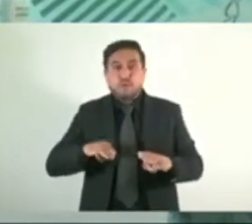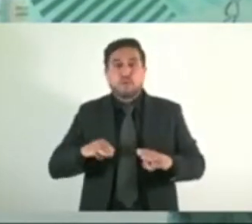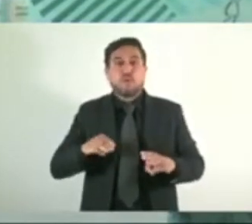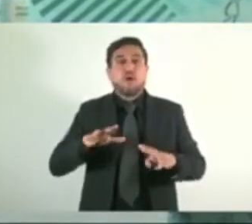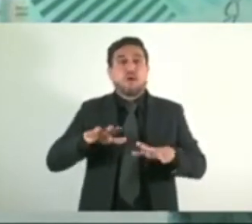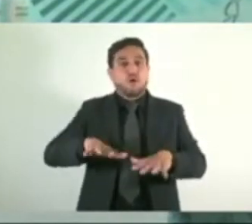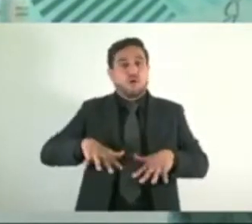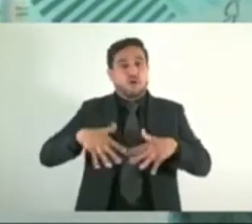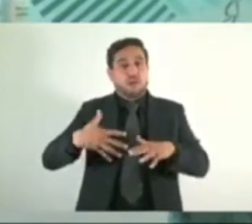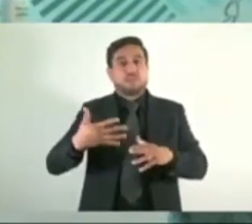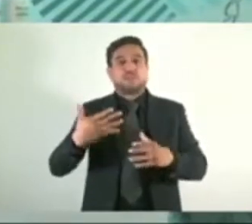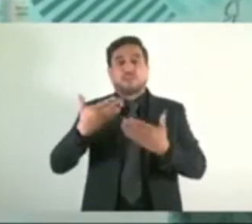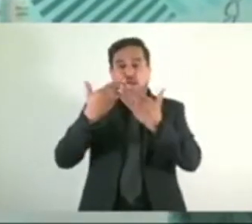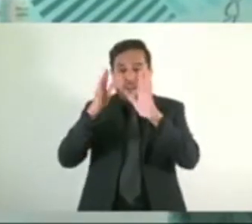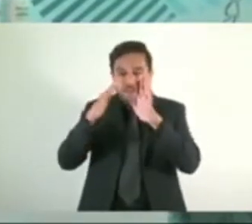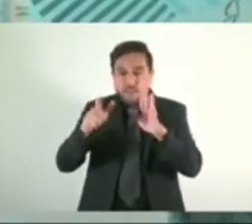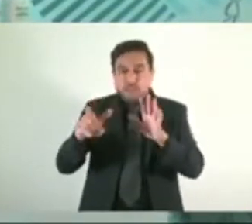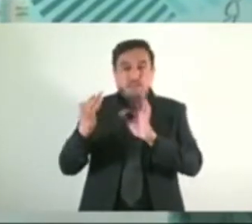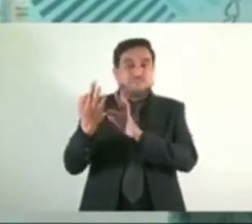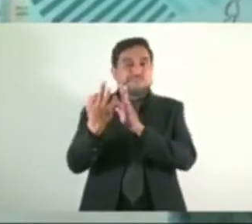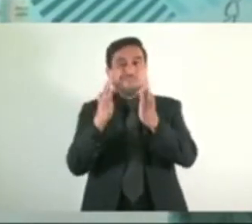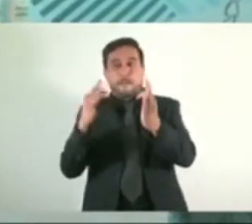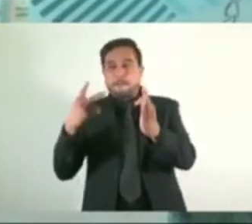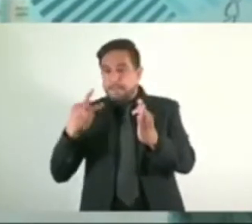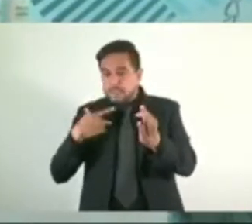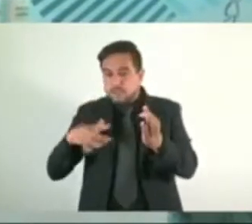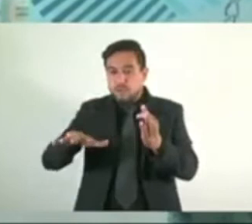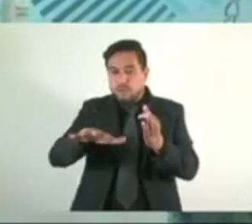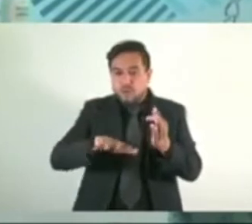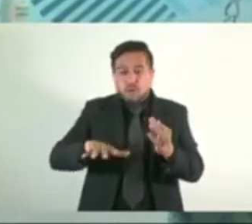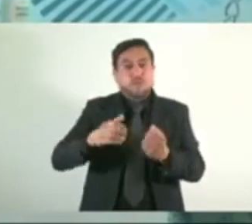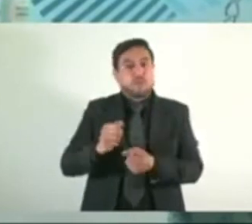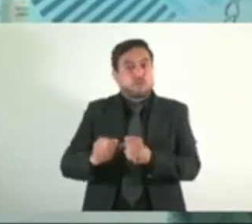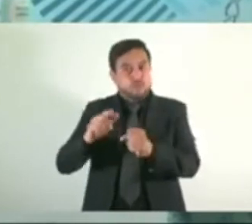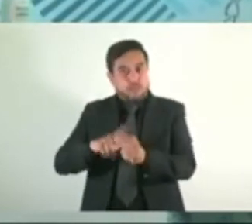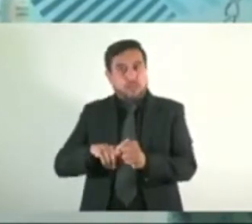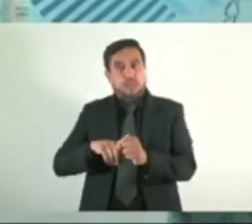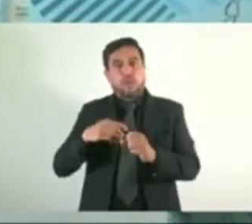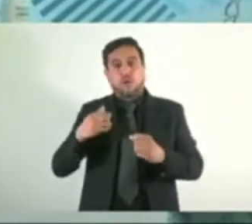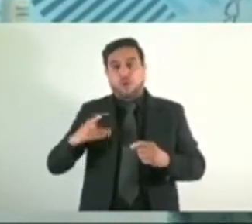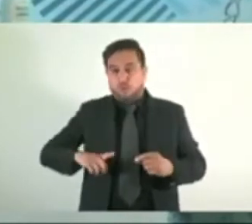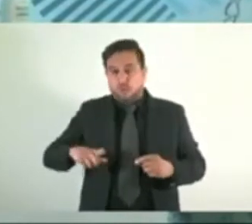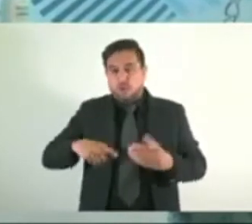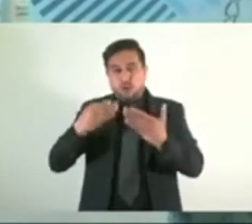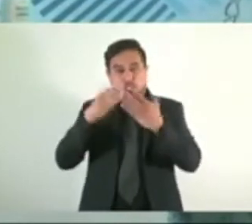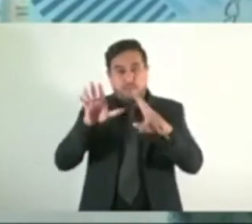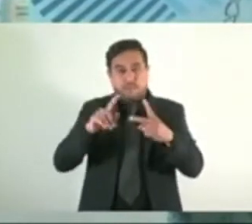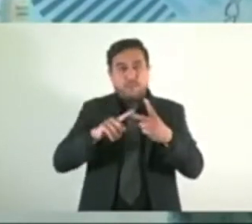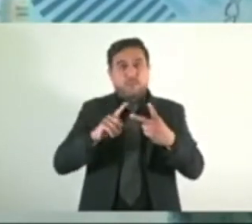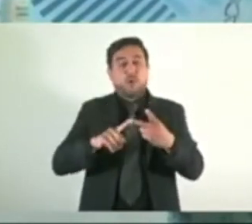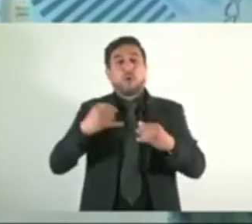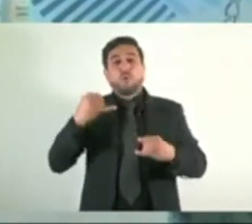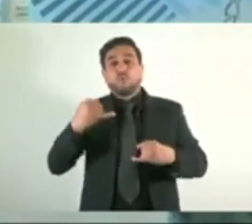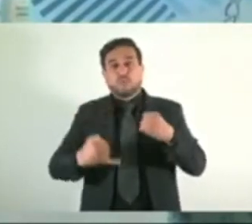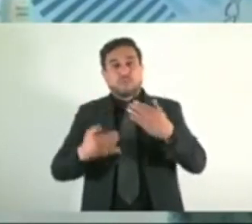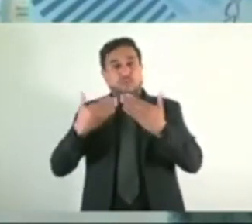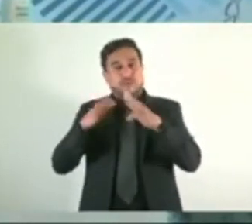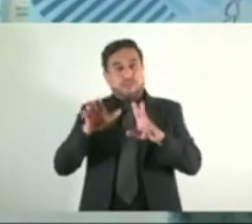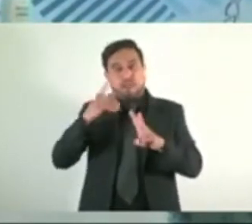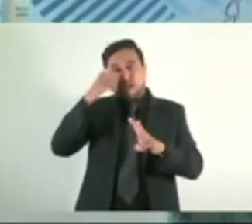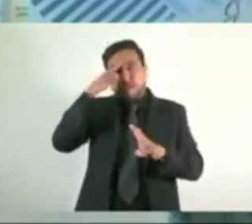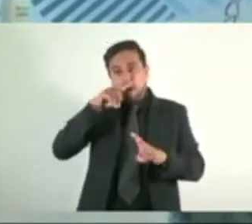y cercano a nuestros representados, consolidar el gobierno abierto y justicia abierta a favor de los